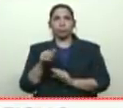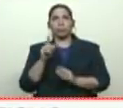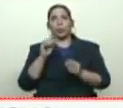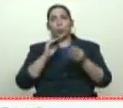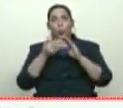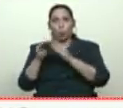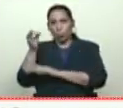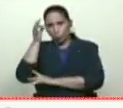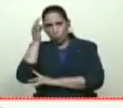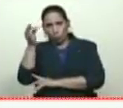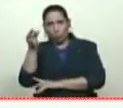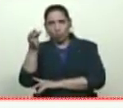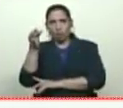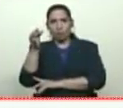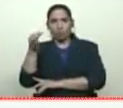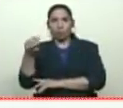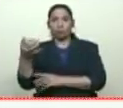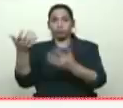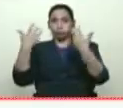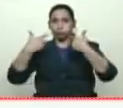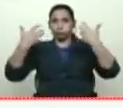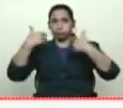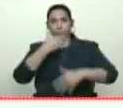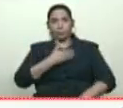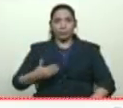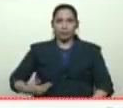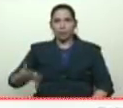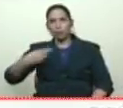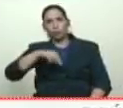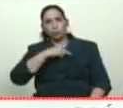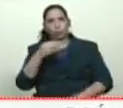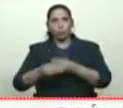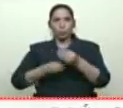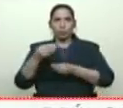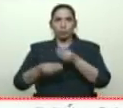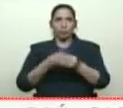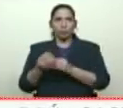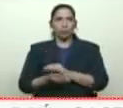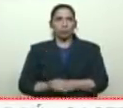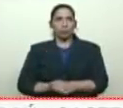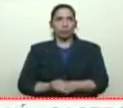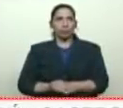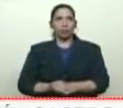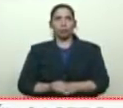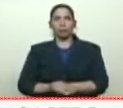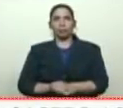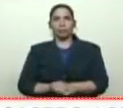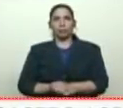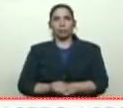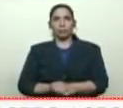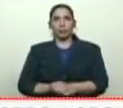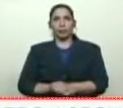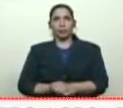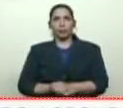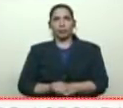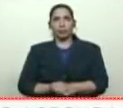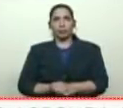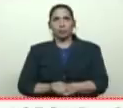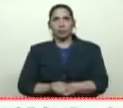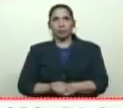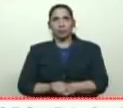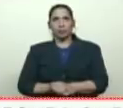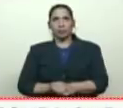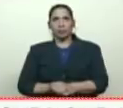El presidente nos ha instruido, y así lo estamos haciendo, que no vamos a visitar por visitar, ni vamos a seguir estudiando porque ya